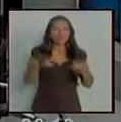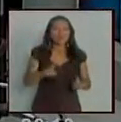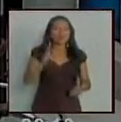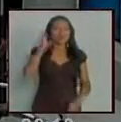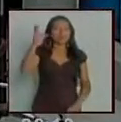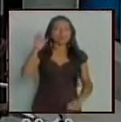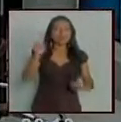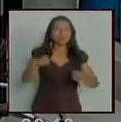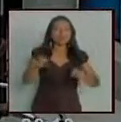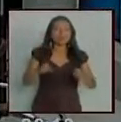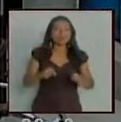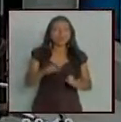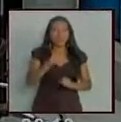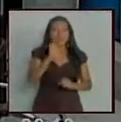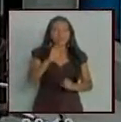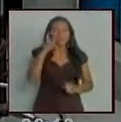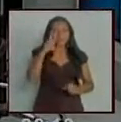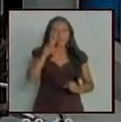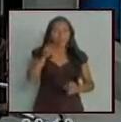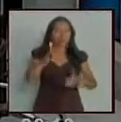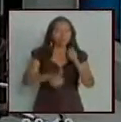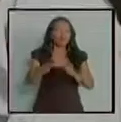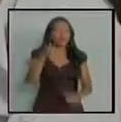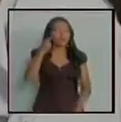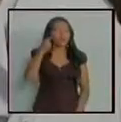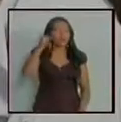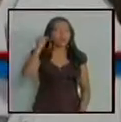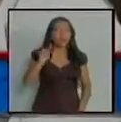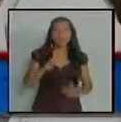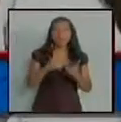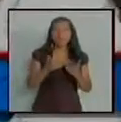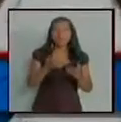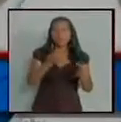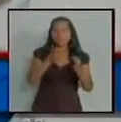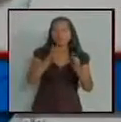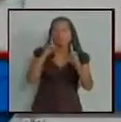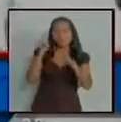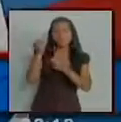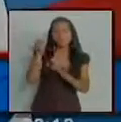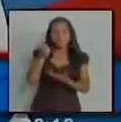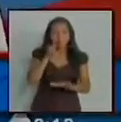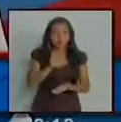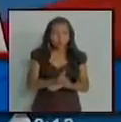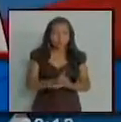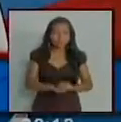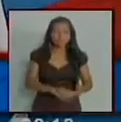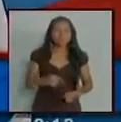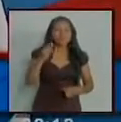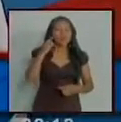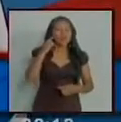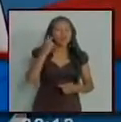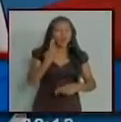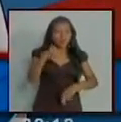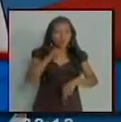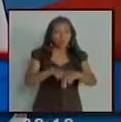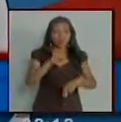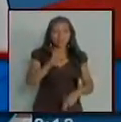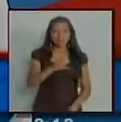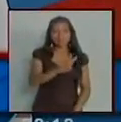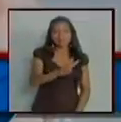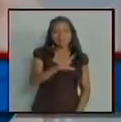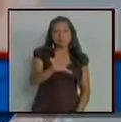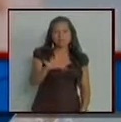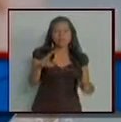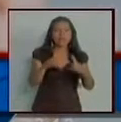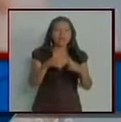decibeles podemos escuchar sin poner en riesgo nuestro oído? ¿No es cierto? A ver, explíqueme un poquito esa parte. La audición normal se encuentra entre 25 a